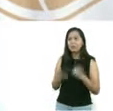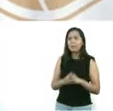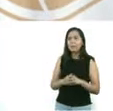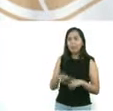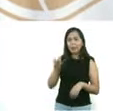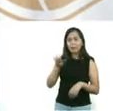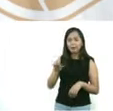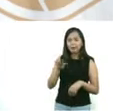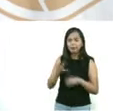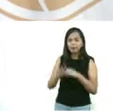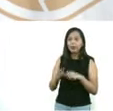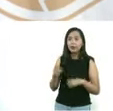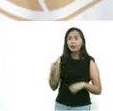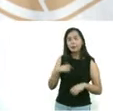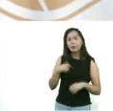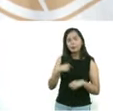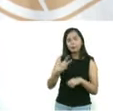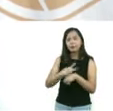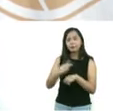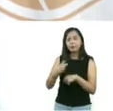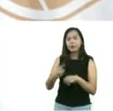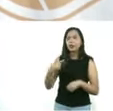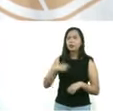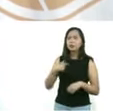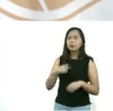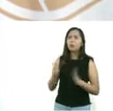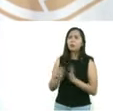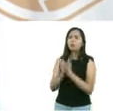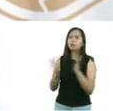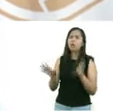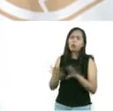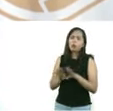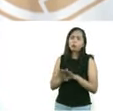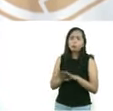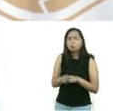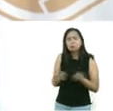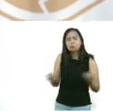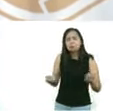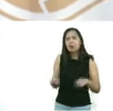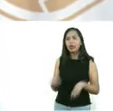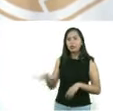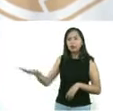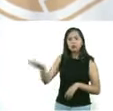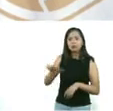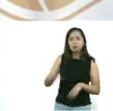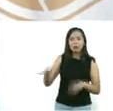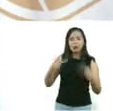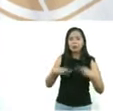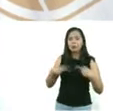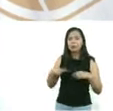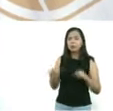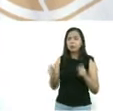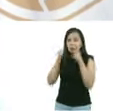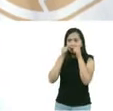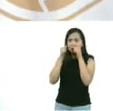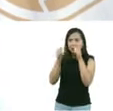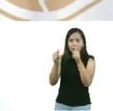fui invitada ahora, y mi participación es como cualquier ciudadana, es asistir, observar